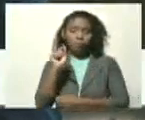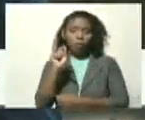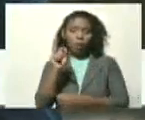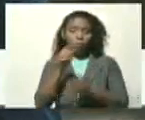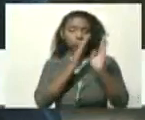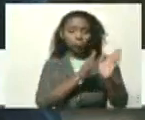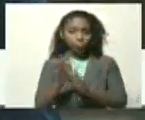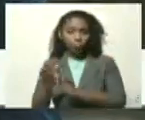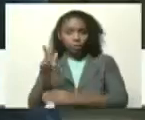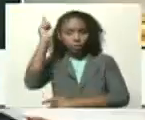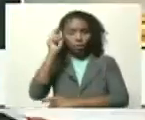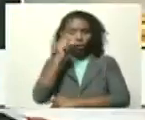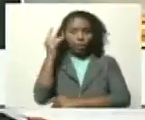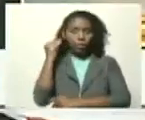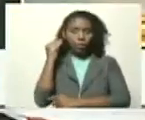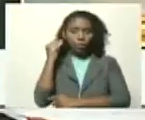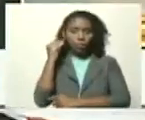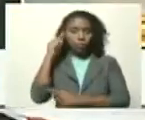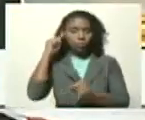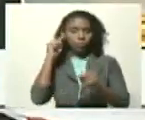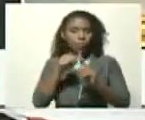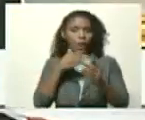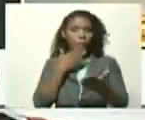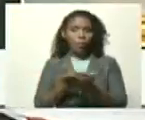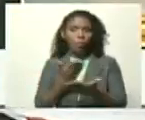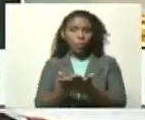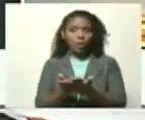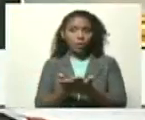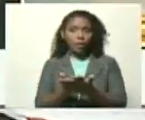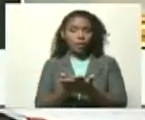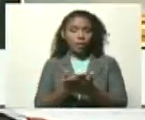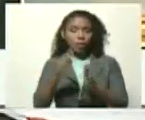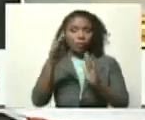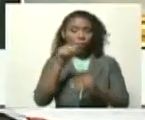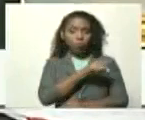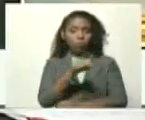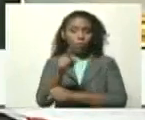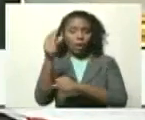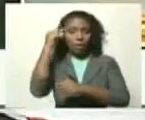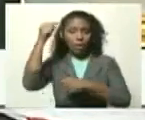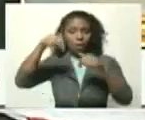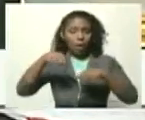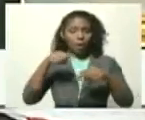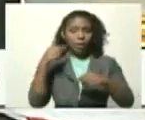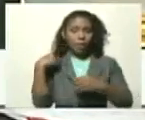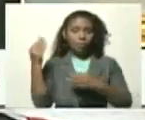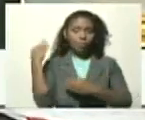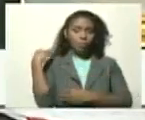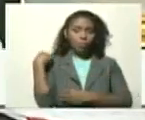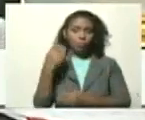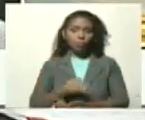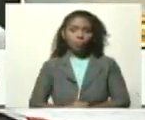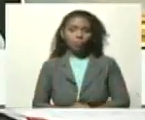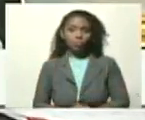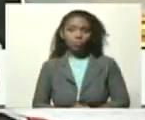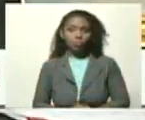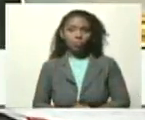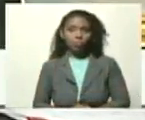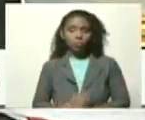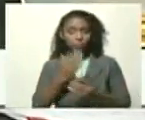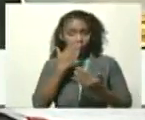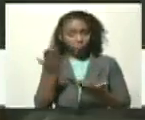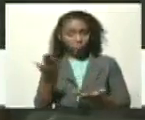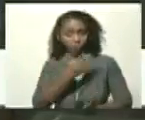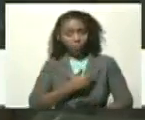diputado. Ciñase a la propuesta para el orden del día que tenemos aquí hoy convocado. Así va a ser,